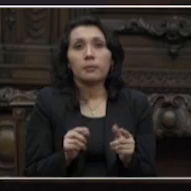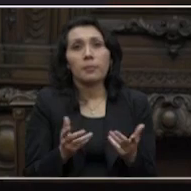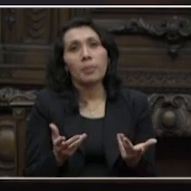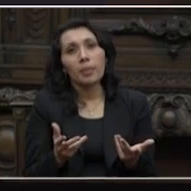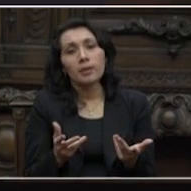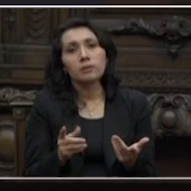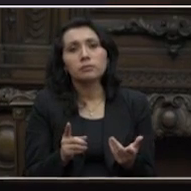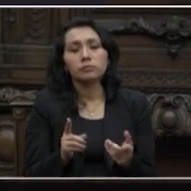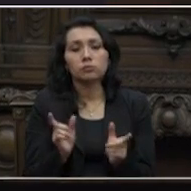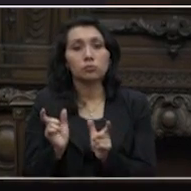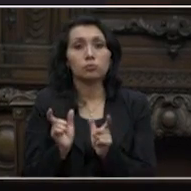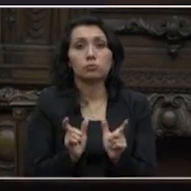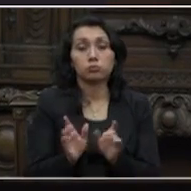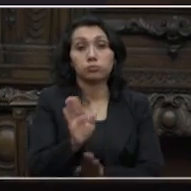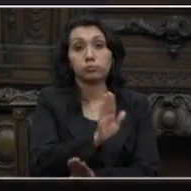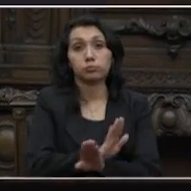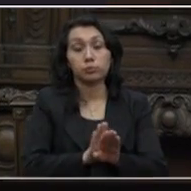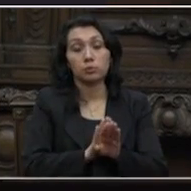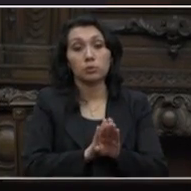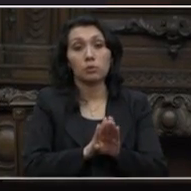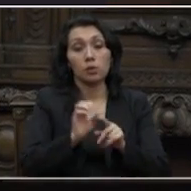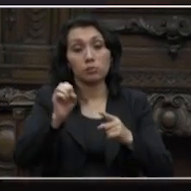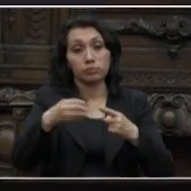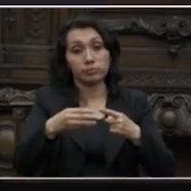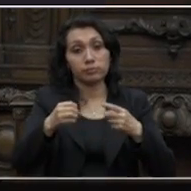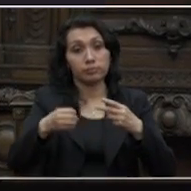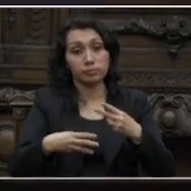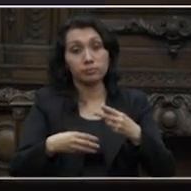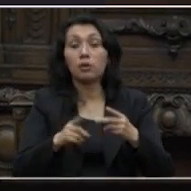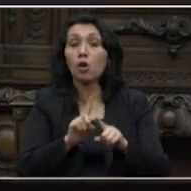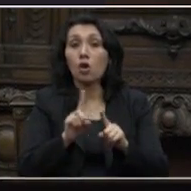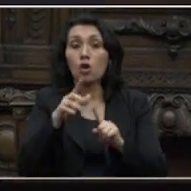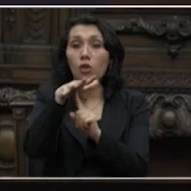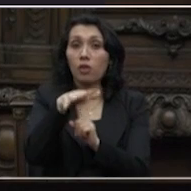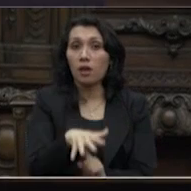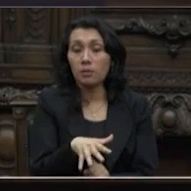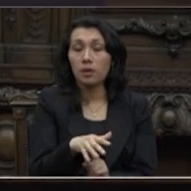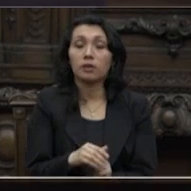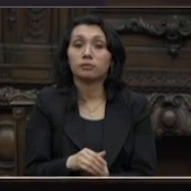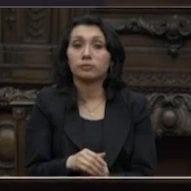son protegidas por categorías protegidas de no discriminación,